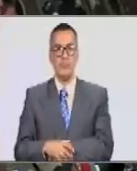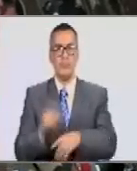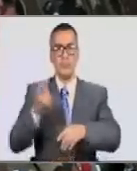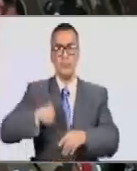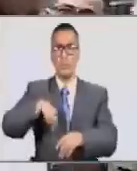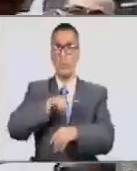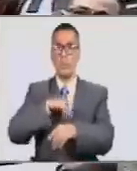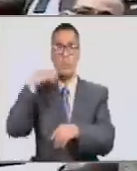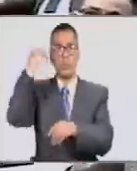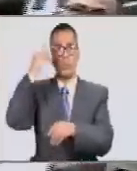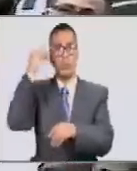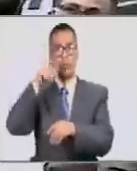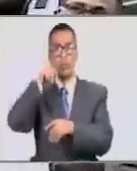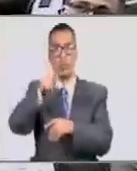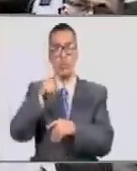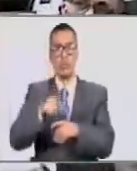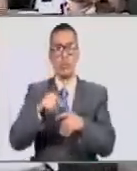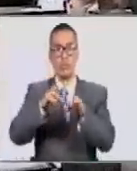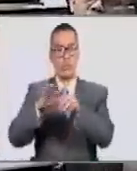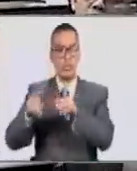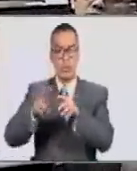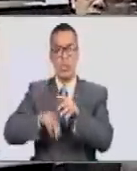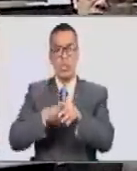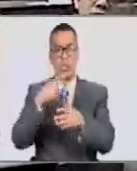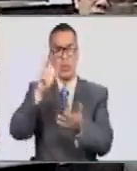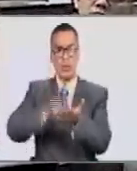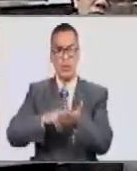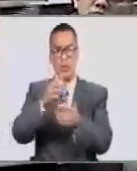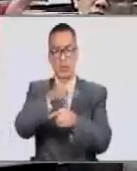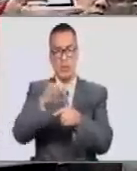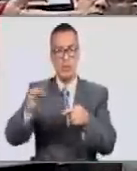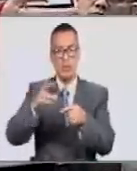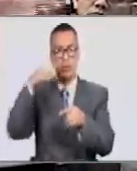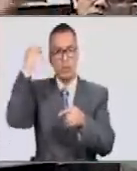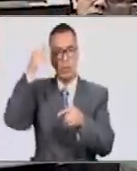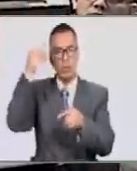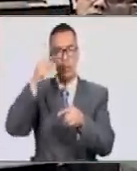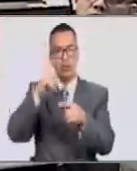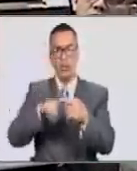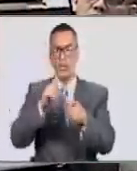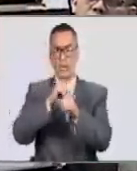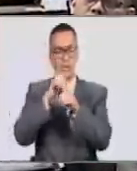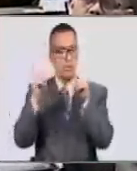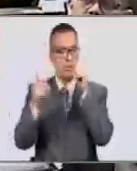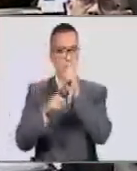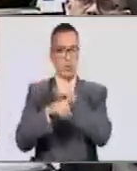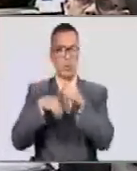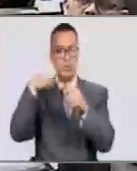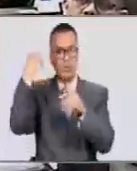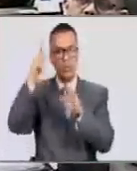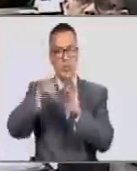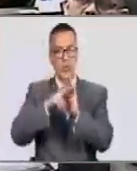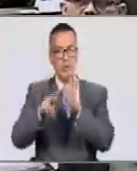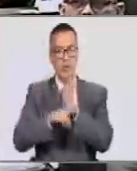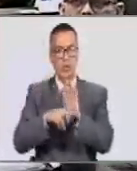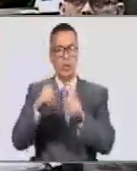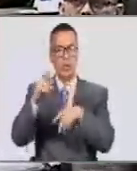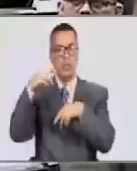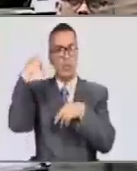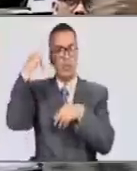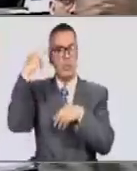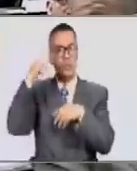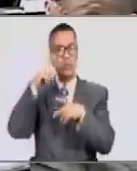Nosotros consideramos que tal como está redactado se puede aprobar perfectamente. No pensamos que hay una contradicción, una reflexión jurídica la que plantea